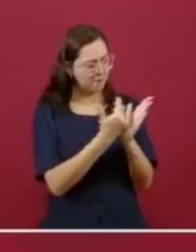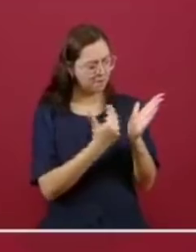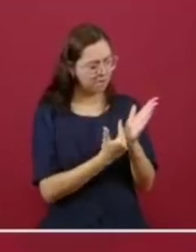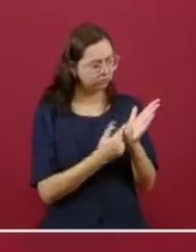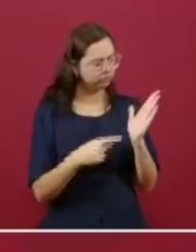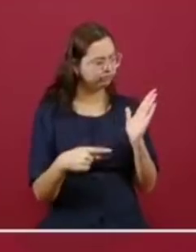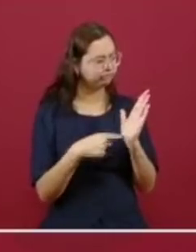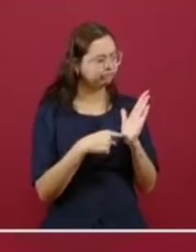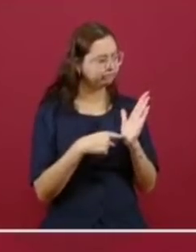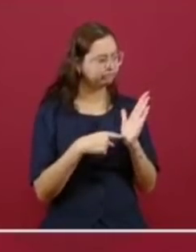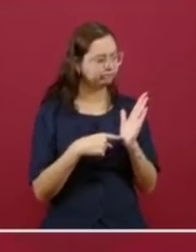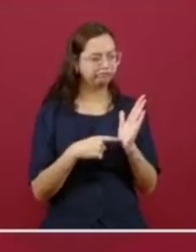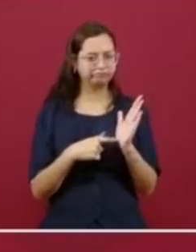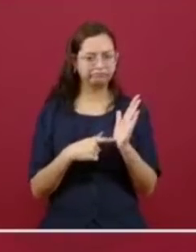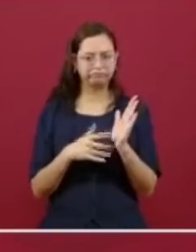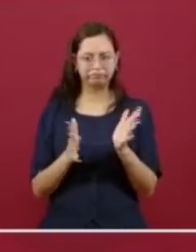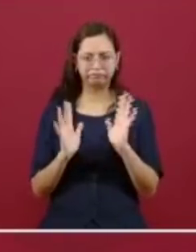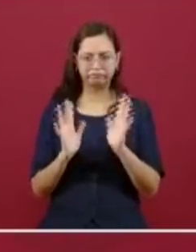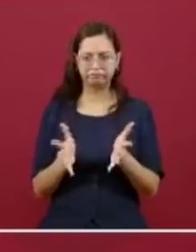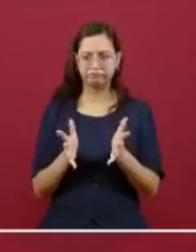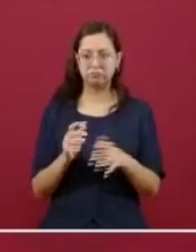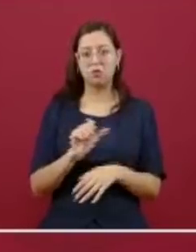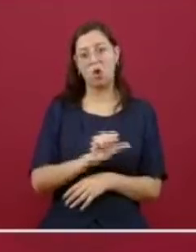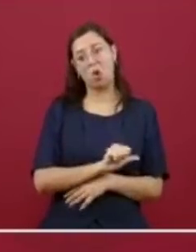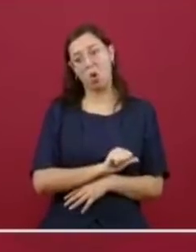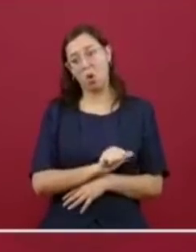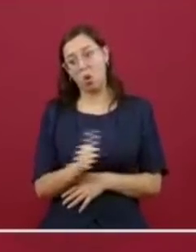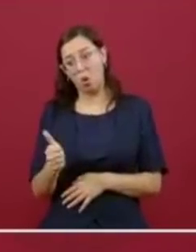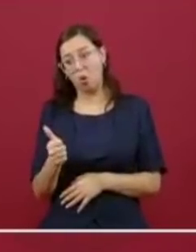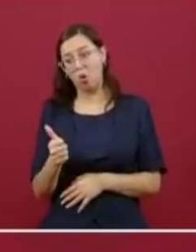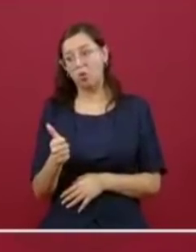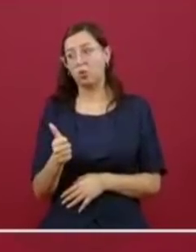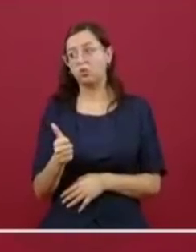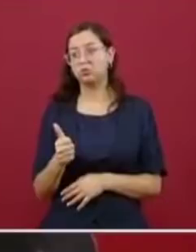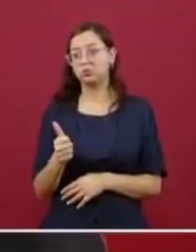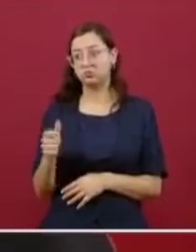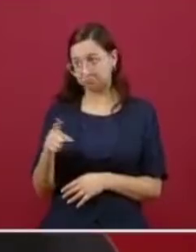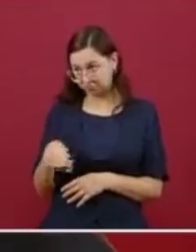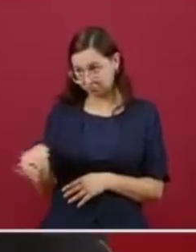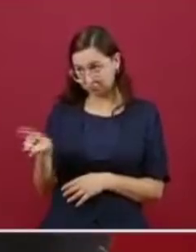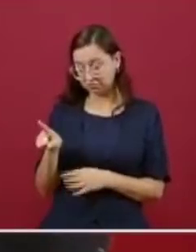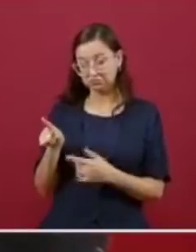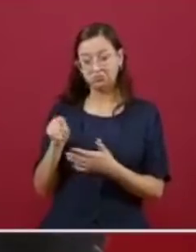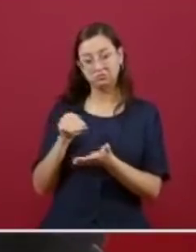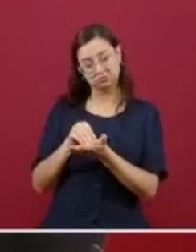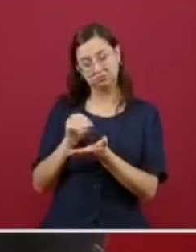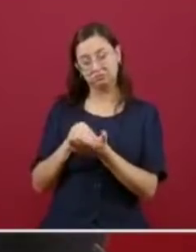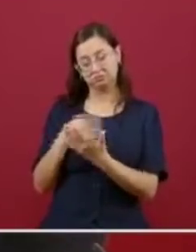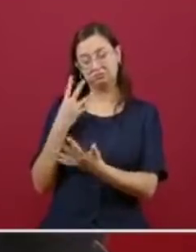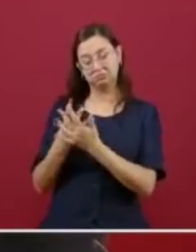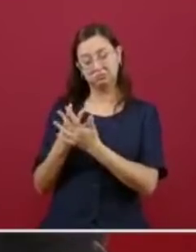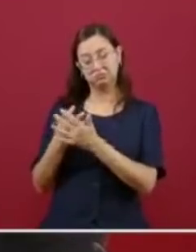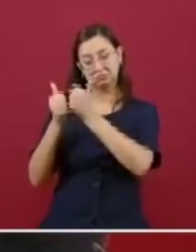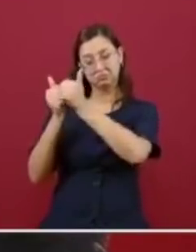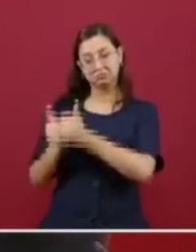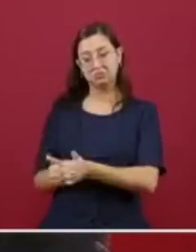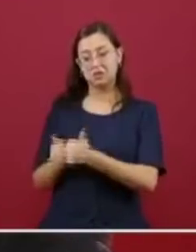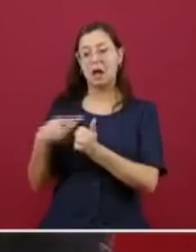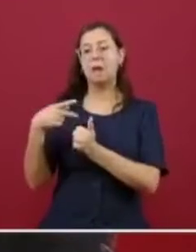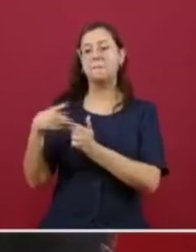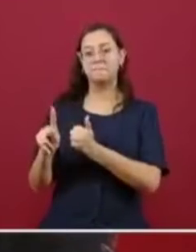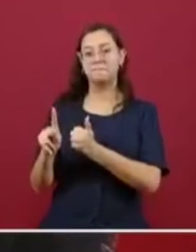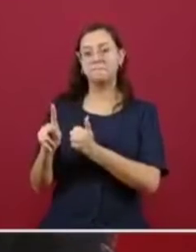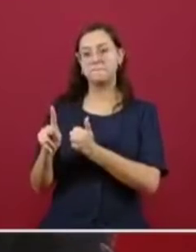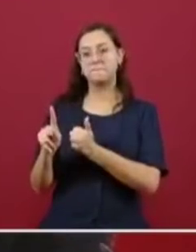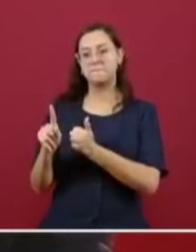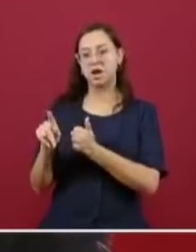y otros van a ser reubicados en penales, en cárceles cercanas a